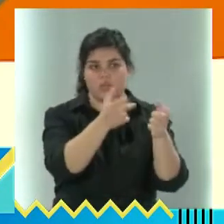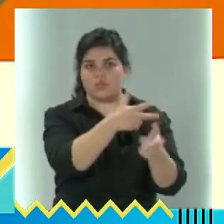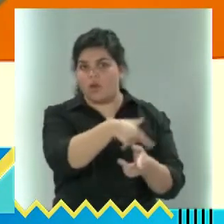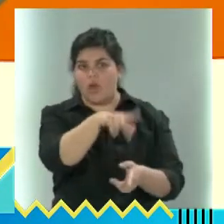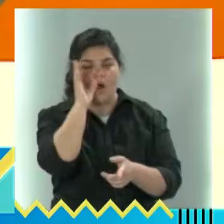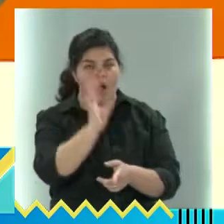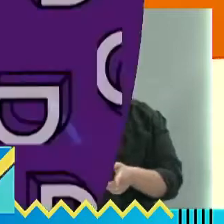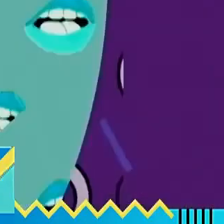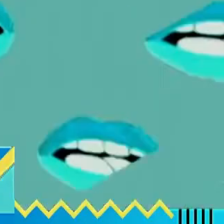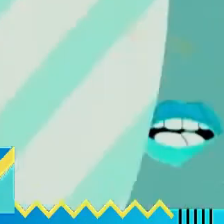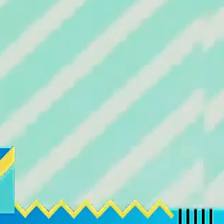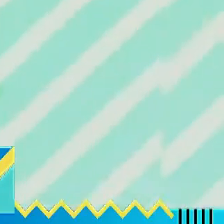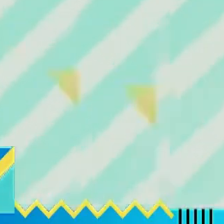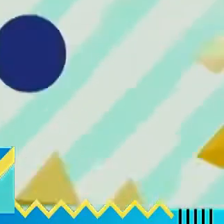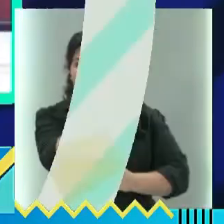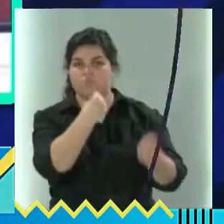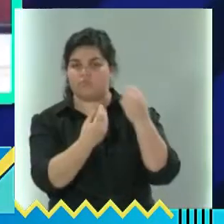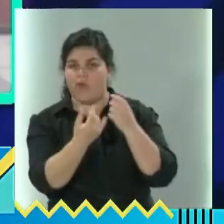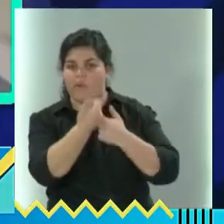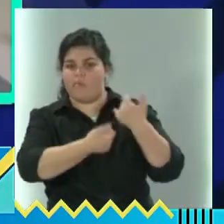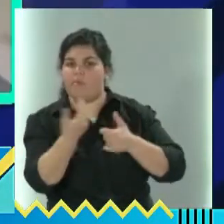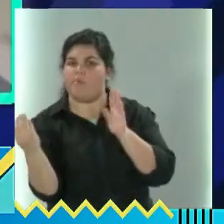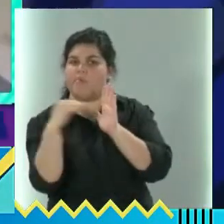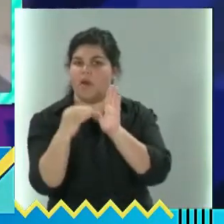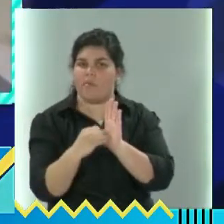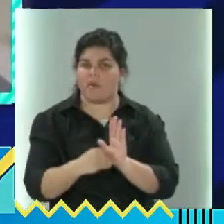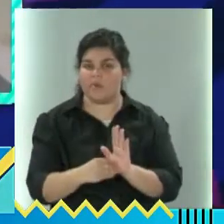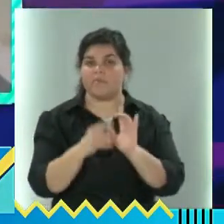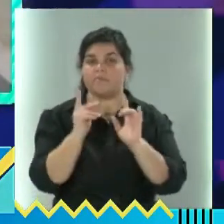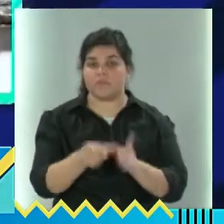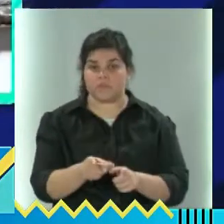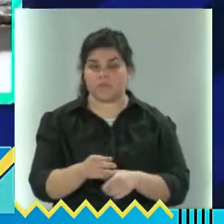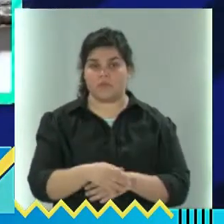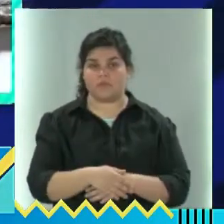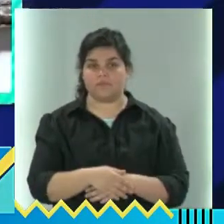senador Abraham, que hizo varias incorporaciones. Y en ese sentido,